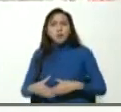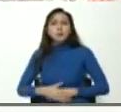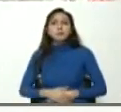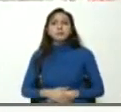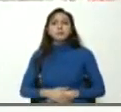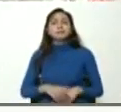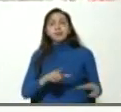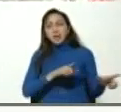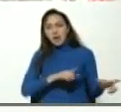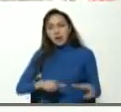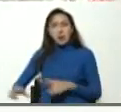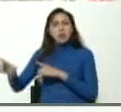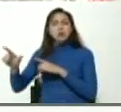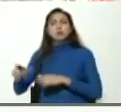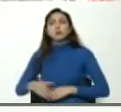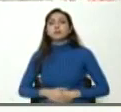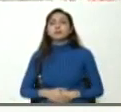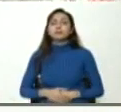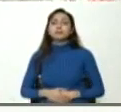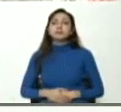ya hay un